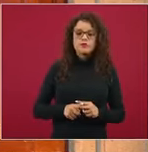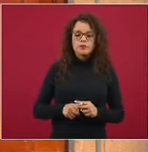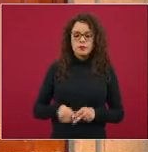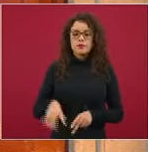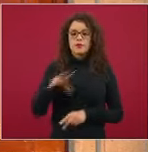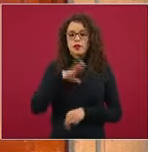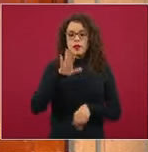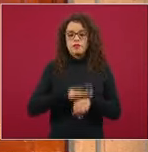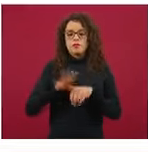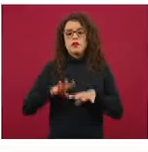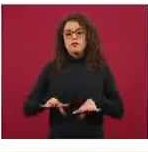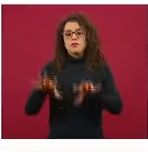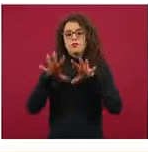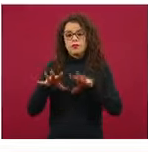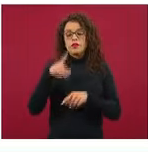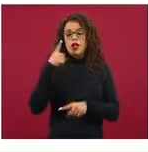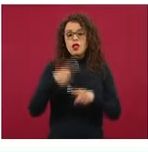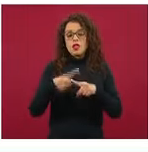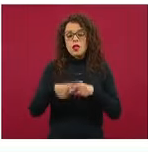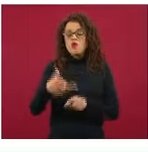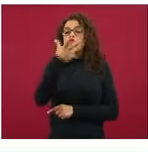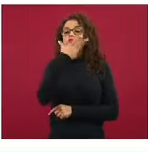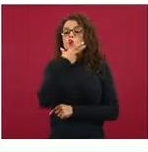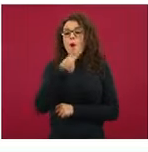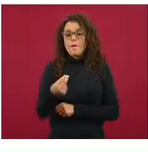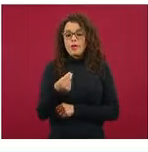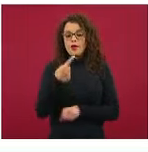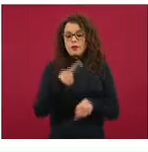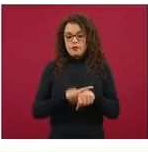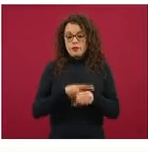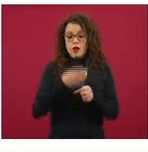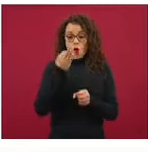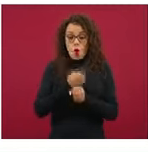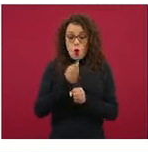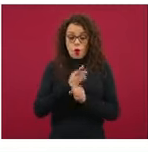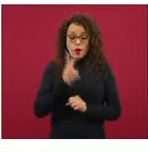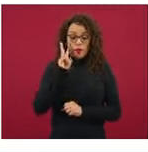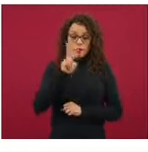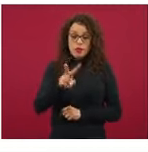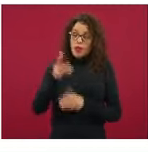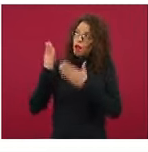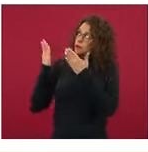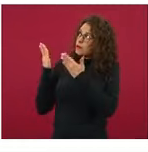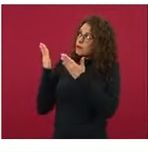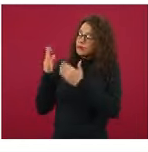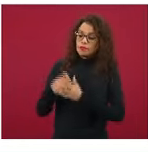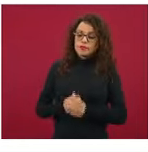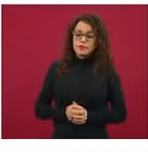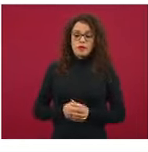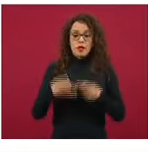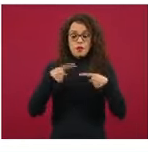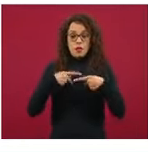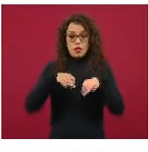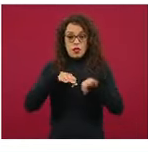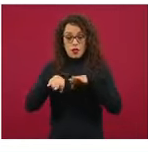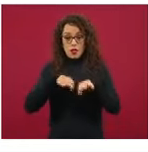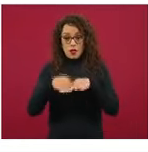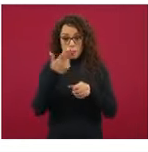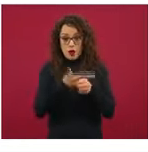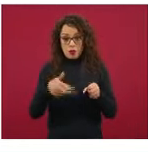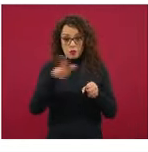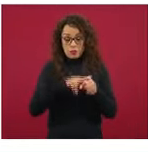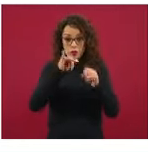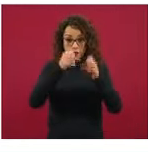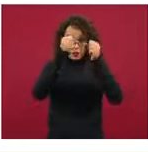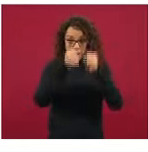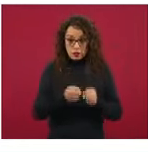predominio de hombres, aquí lo que vemos en el caso de personal profesional de la salud confirmado es que